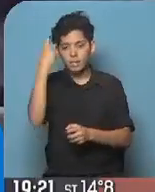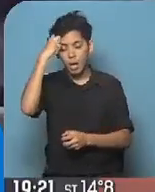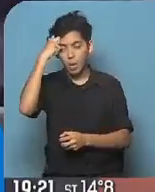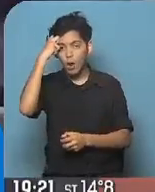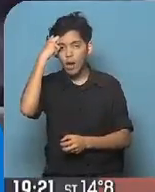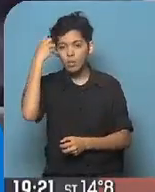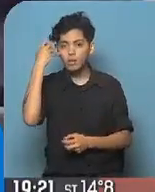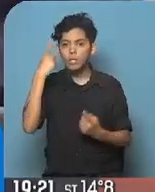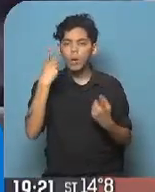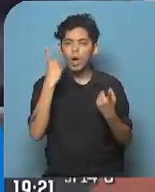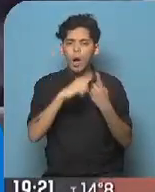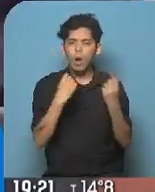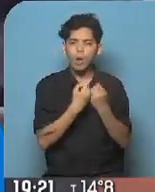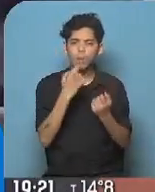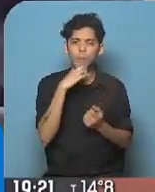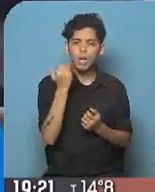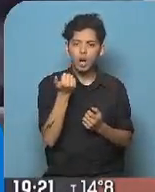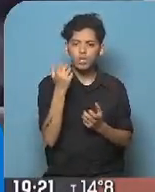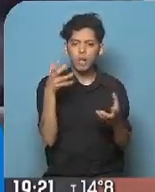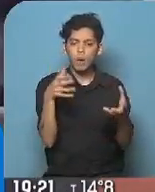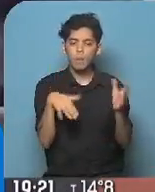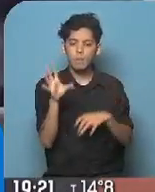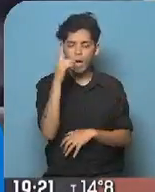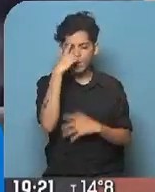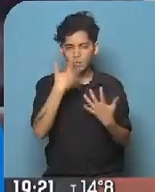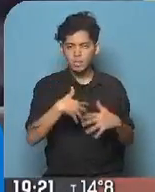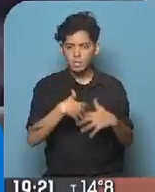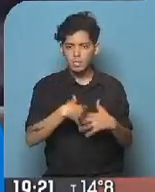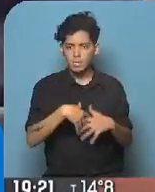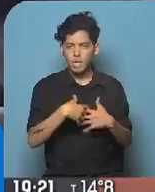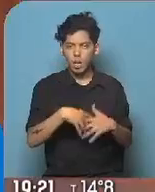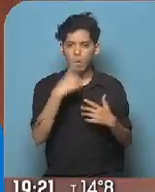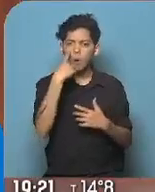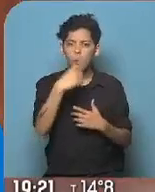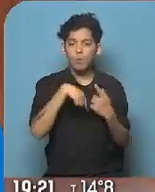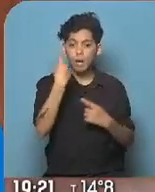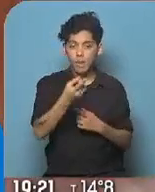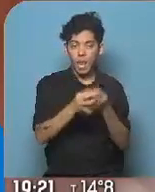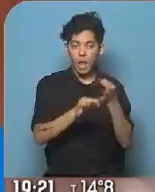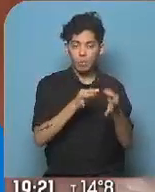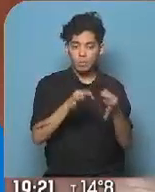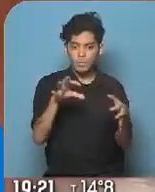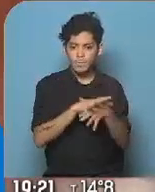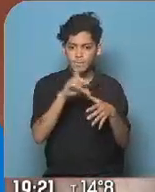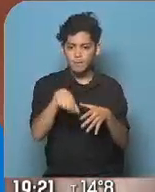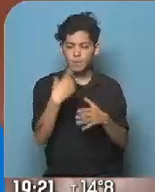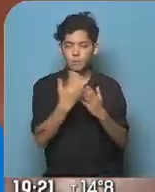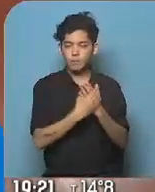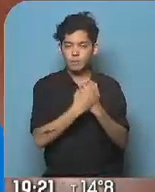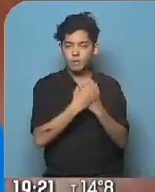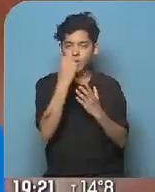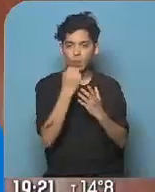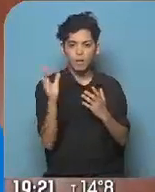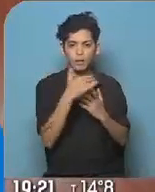un acuerdo con el pj al menos con el pj más racional como ves esa conversación que mañana justamente se da con los ministros de economía de todas las